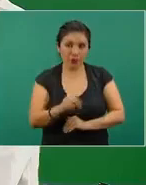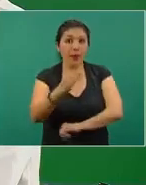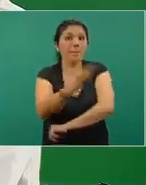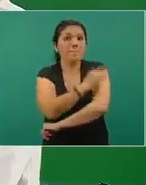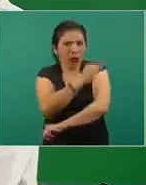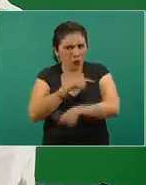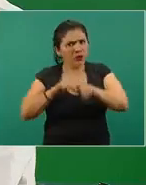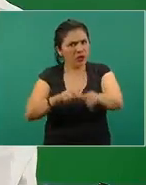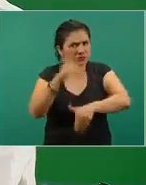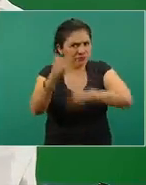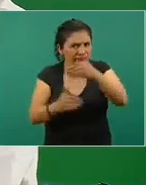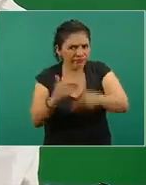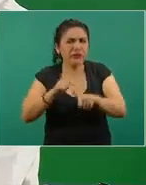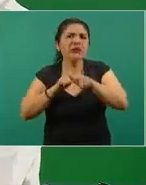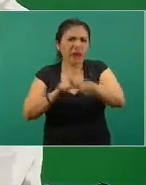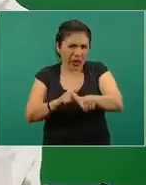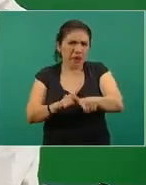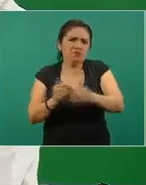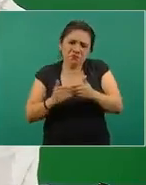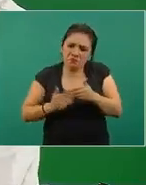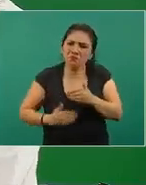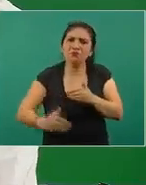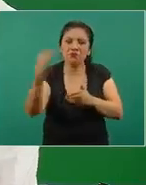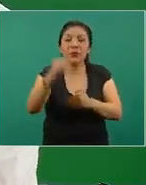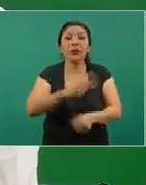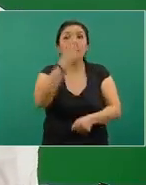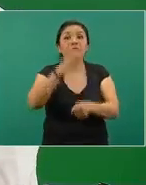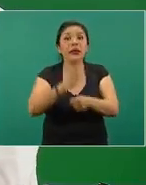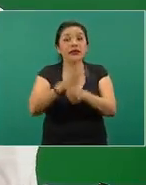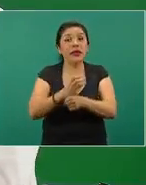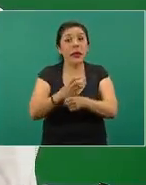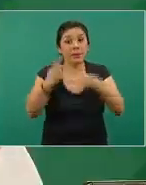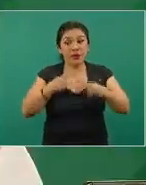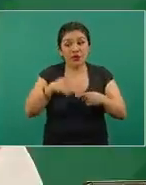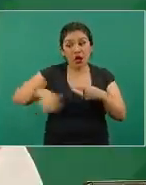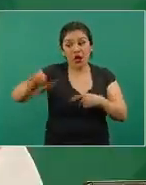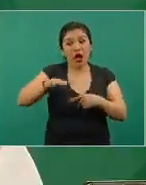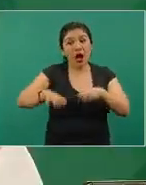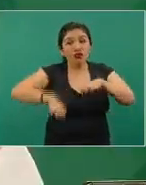vacunación avanza, seguirá avanzando. La tercera parte de las personas adultas